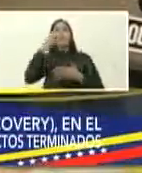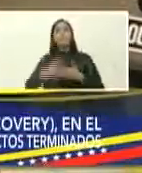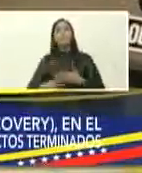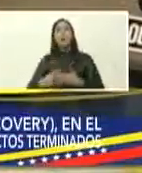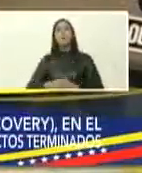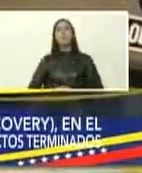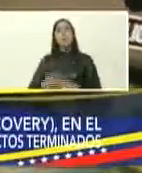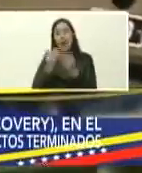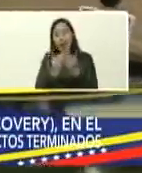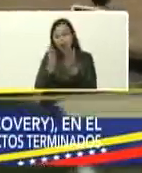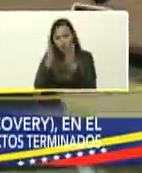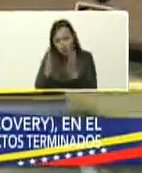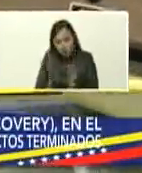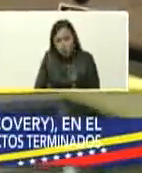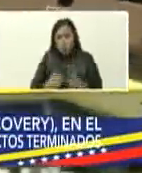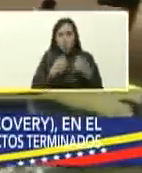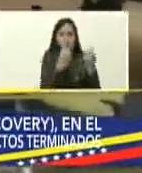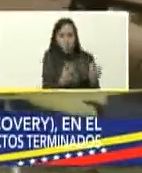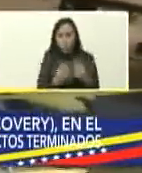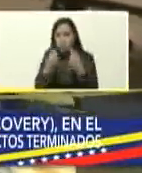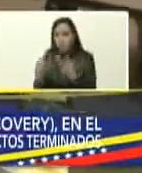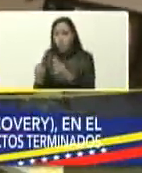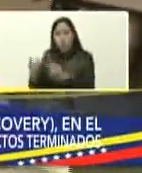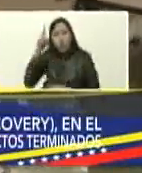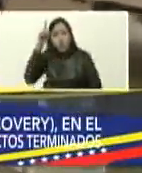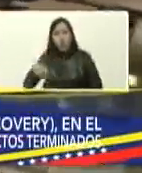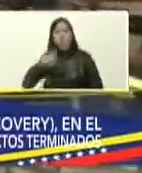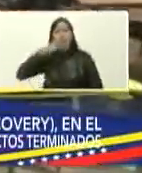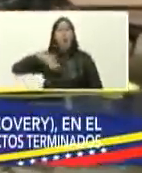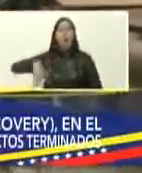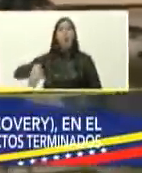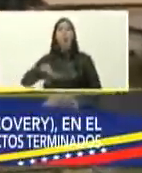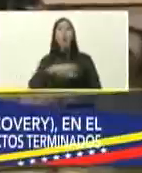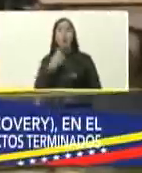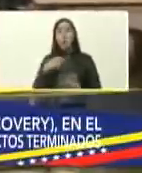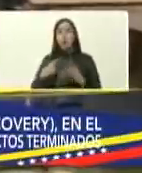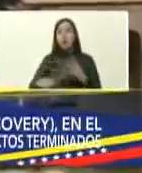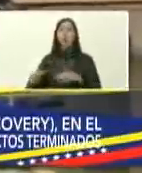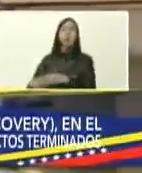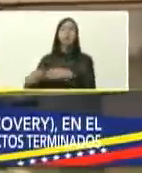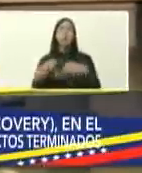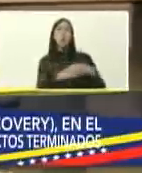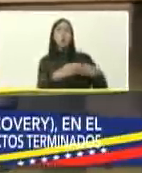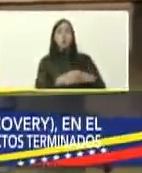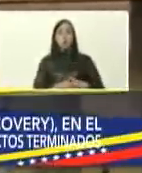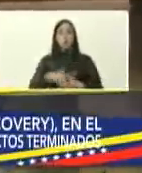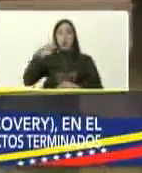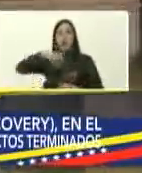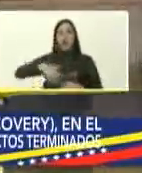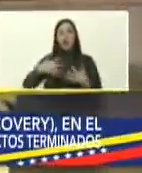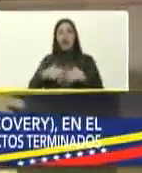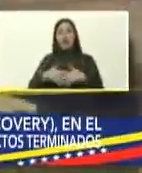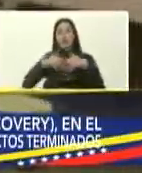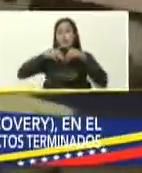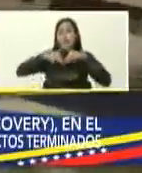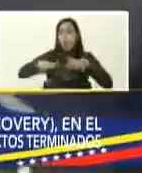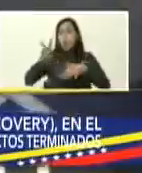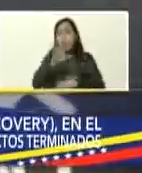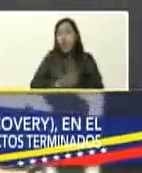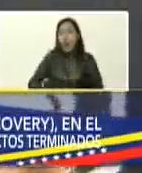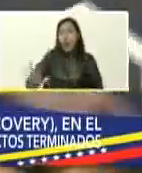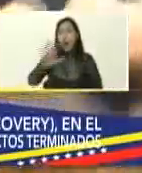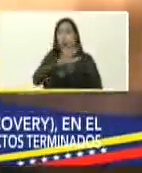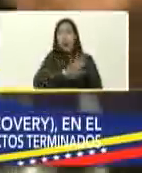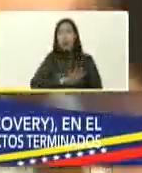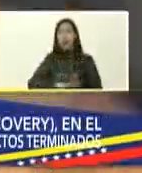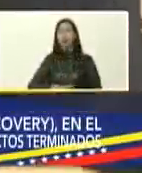nuestros estudiantes, para nuestro pueblo, para las bases de misiones. Es decir, esta empresa distribuye a nivel nacional, pero ahora